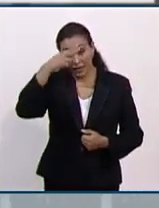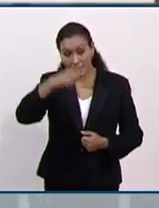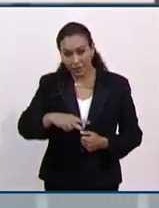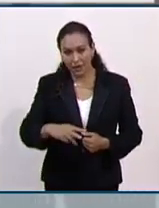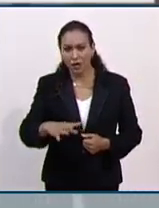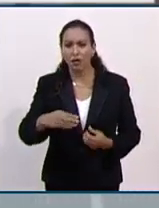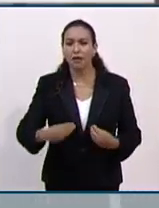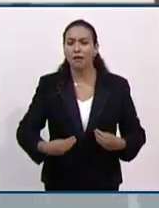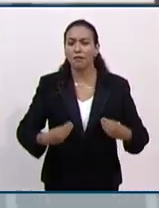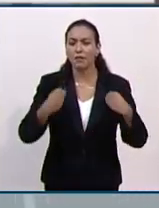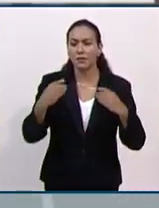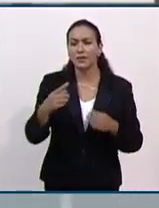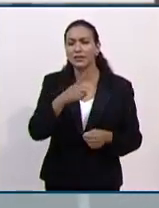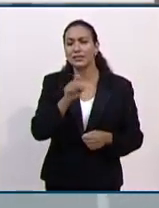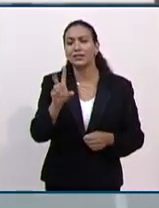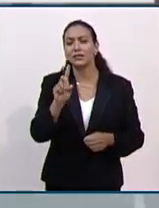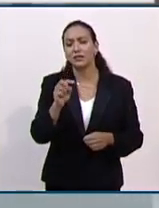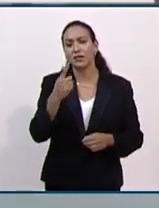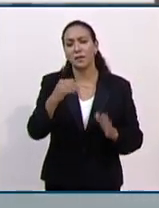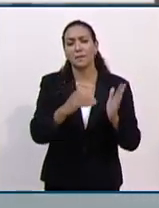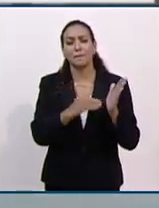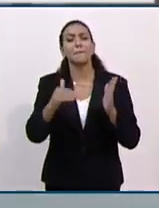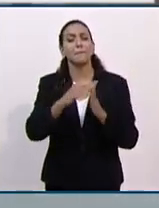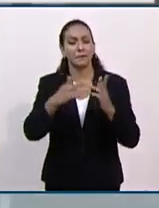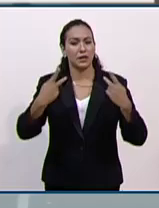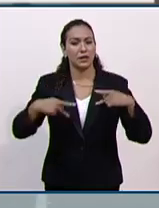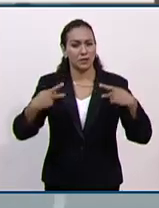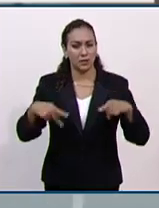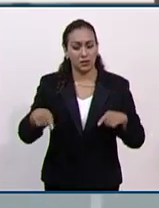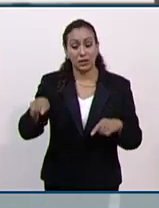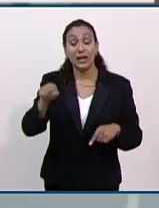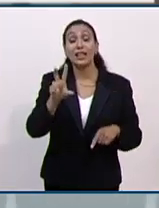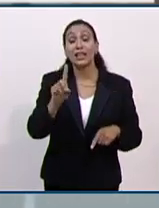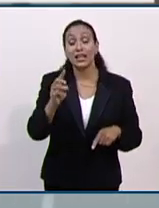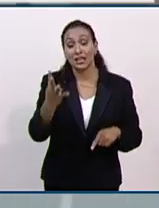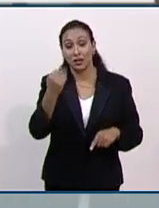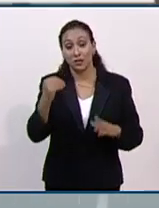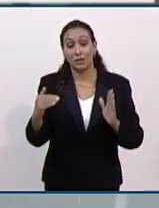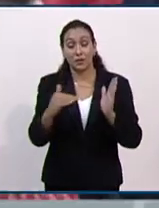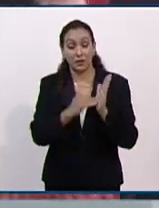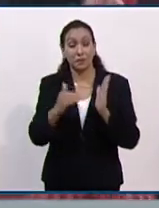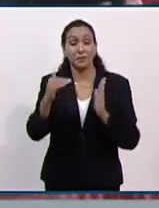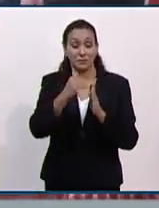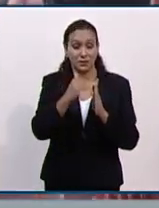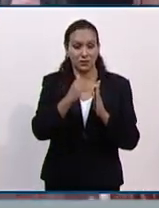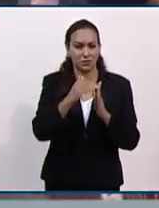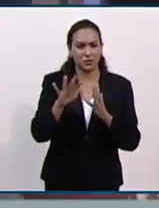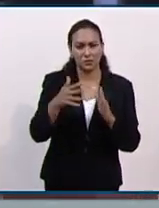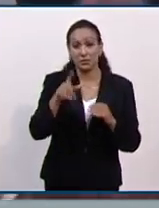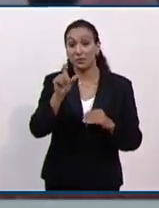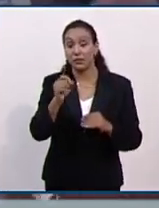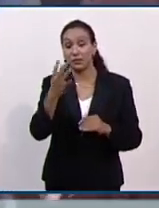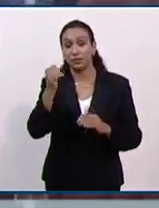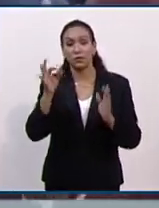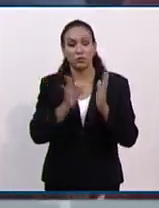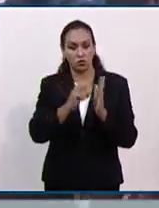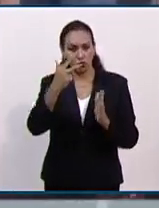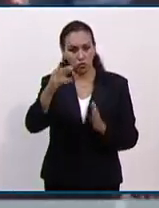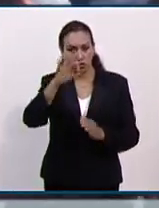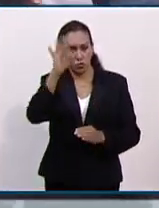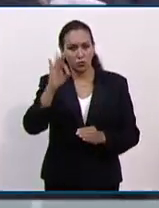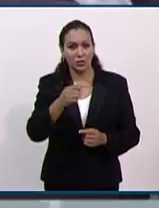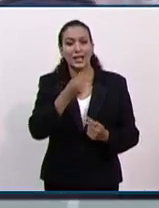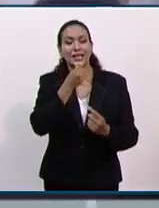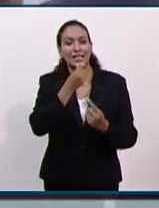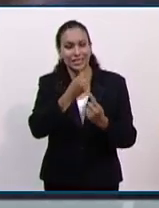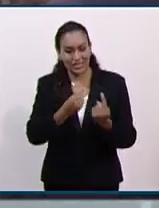viven 131 millones de personas, de las cuales 39 millones, es decir, el 29.8%, son